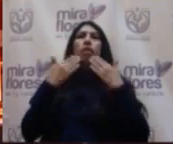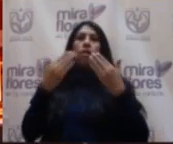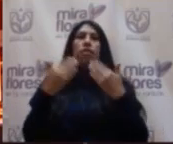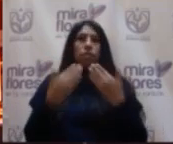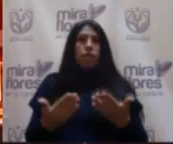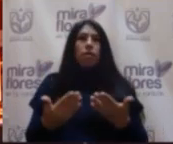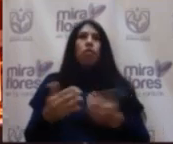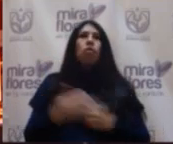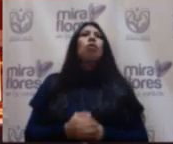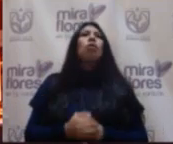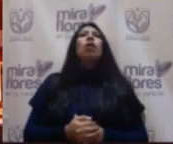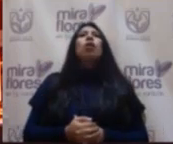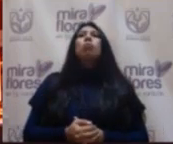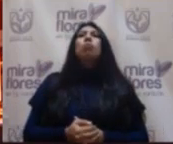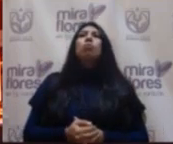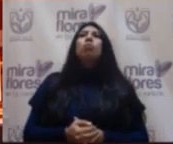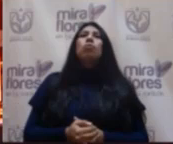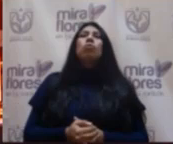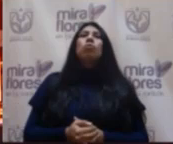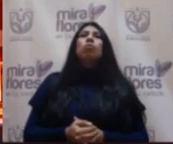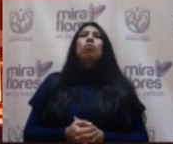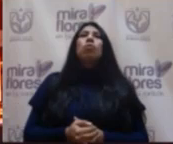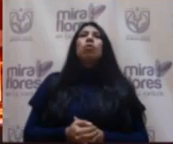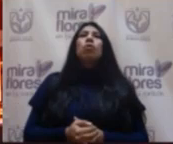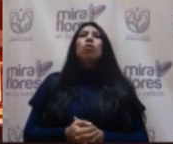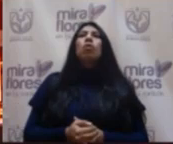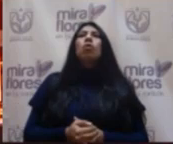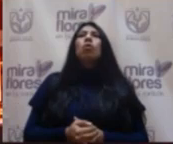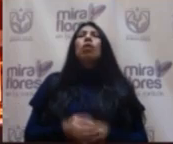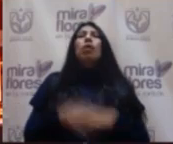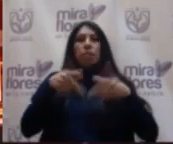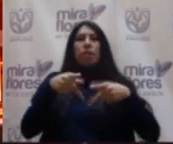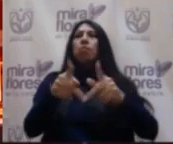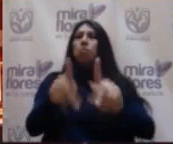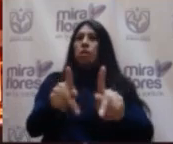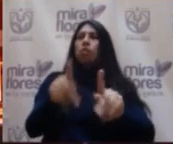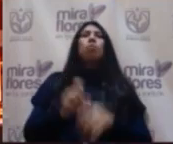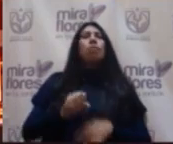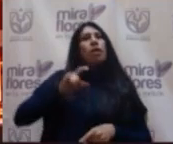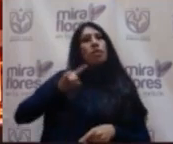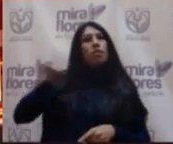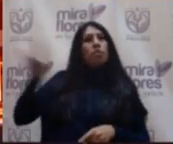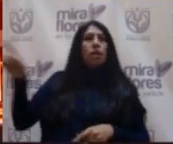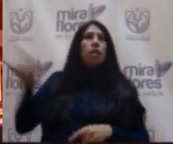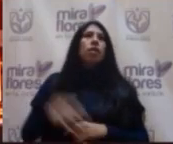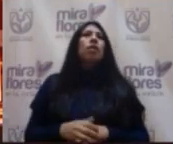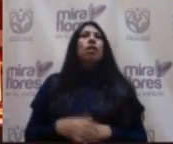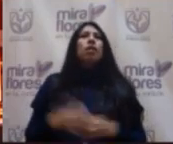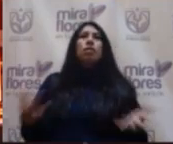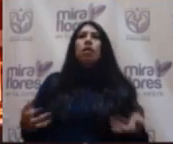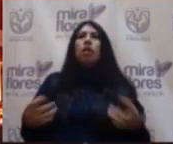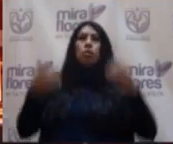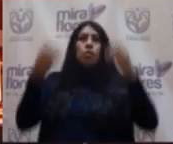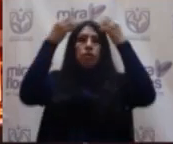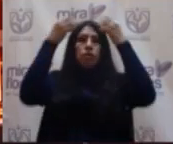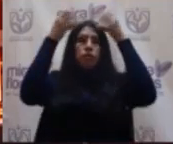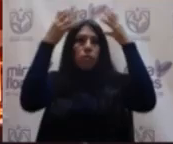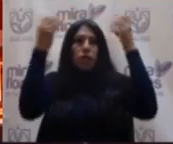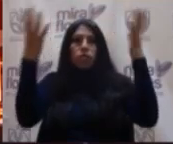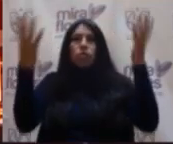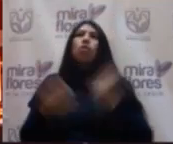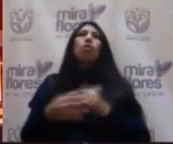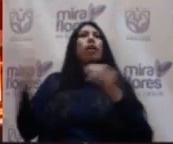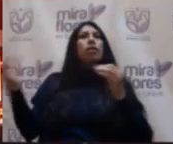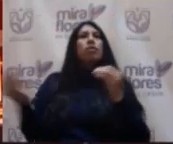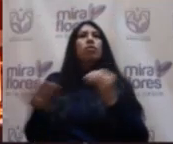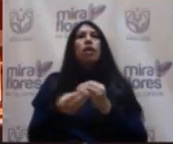la autorización otorgada para este viaje. Y cualquier otra información adicional, si quisieran algún elemento